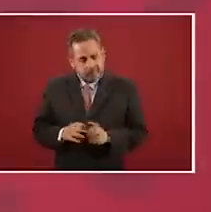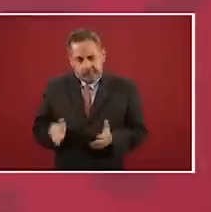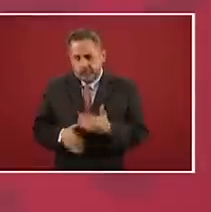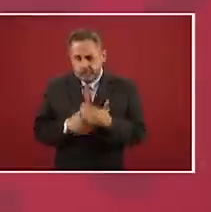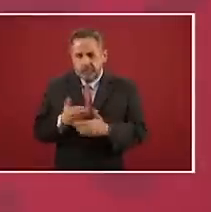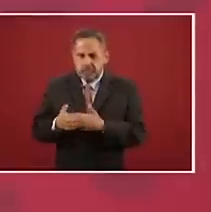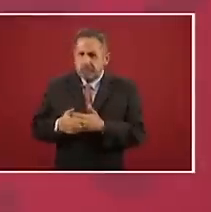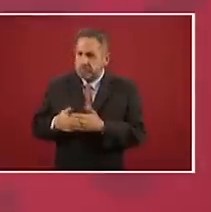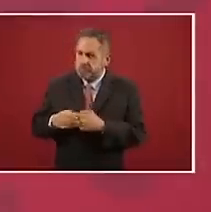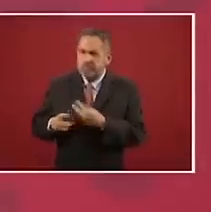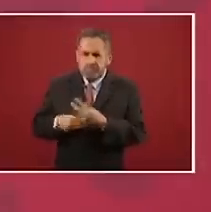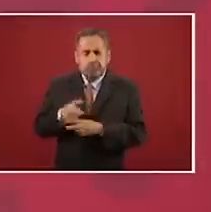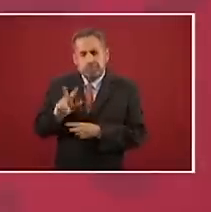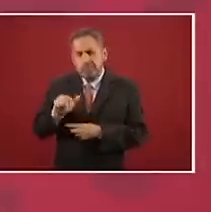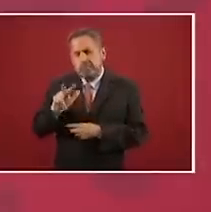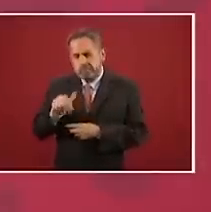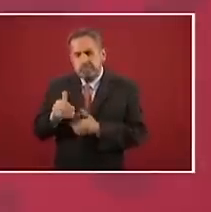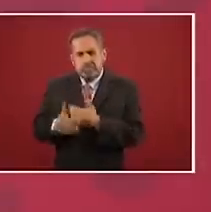va caminando.